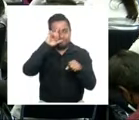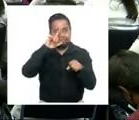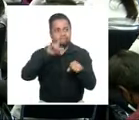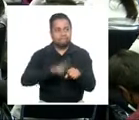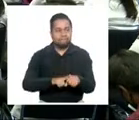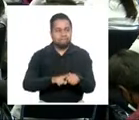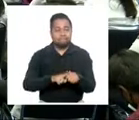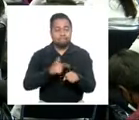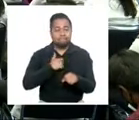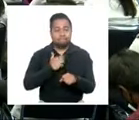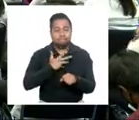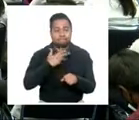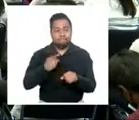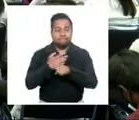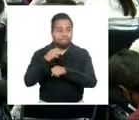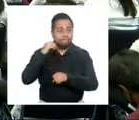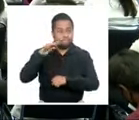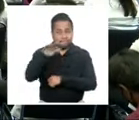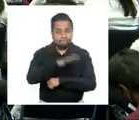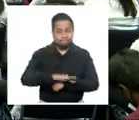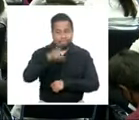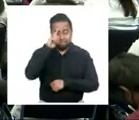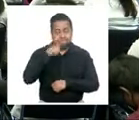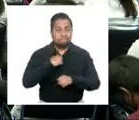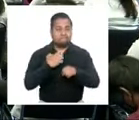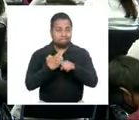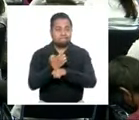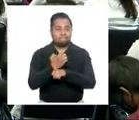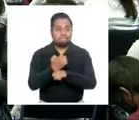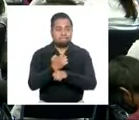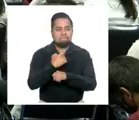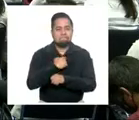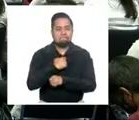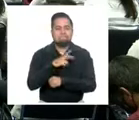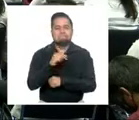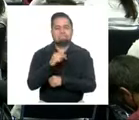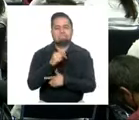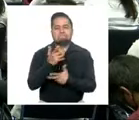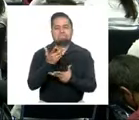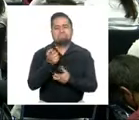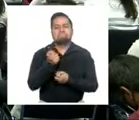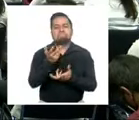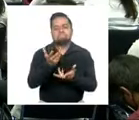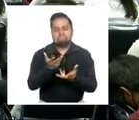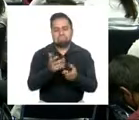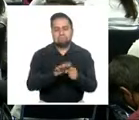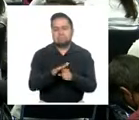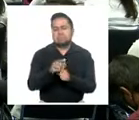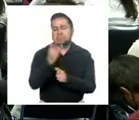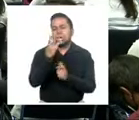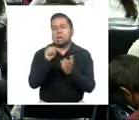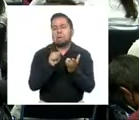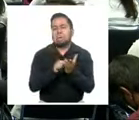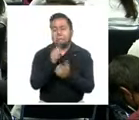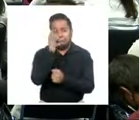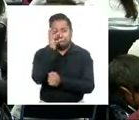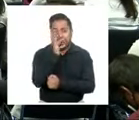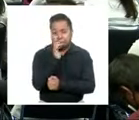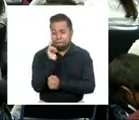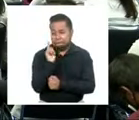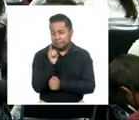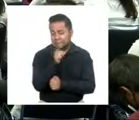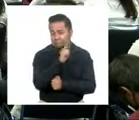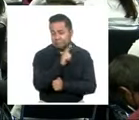que tenemos en Oaxaca, en nuestro estado. Yo no le puedo decir qué tres destinos